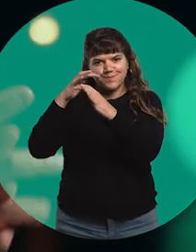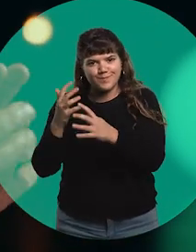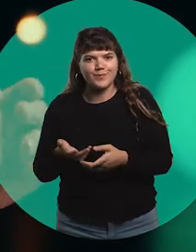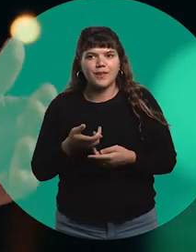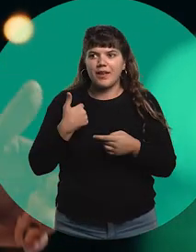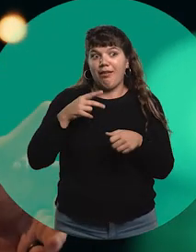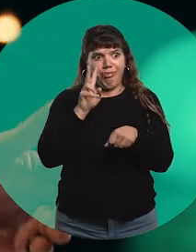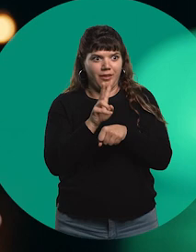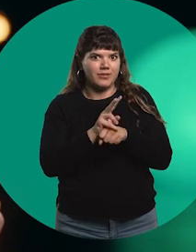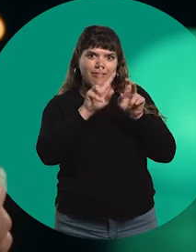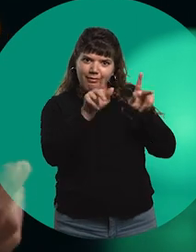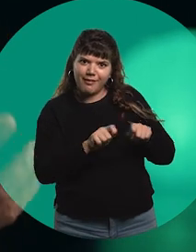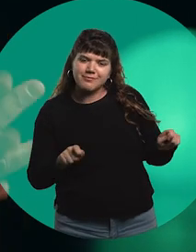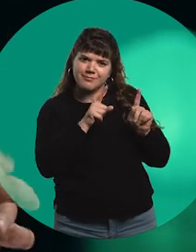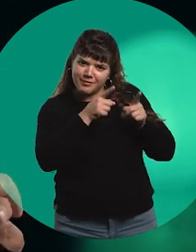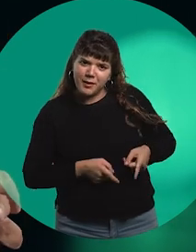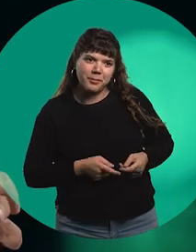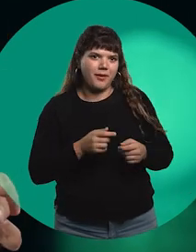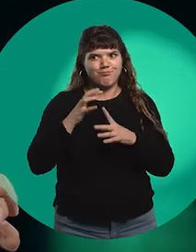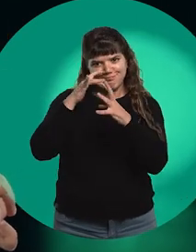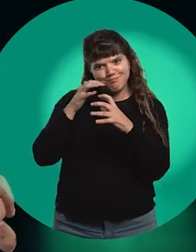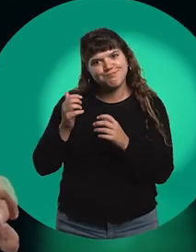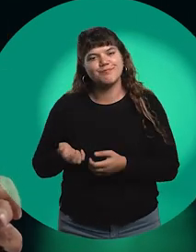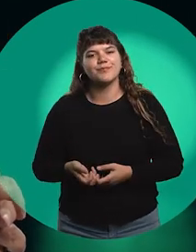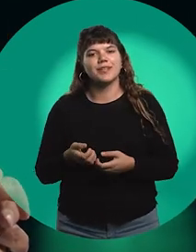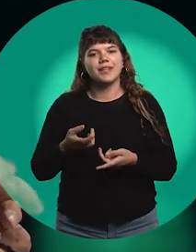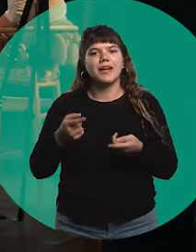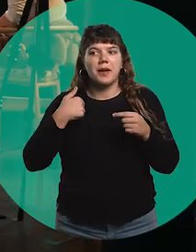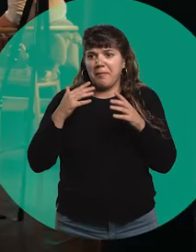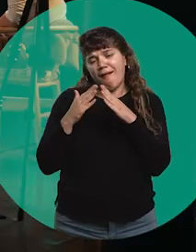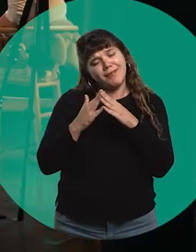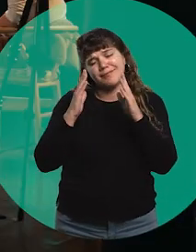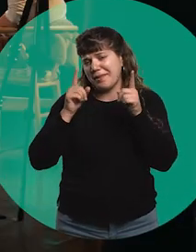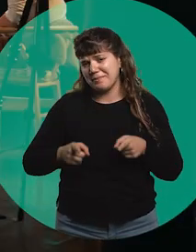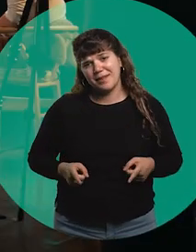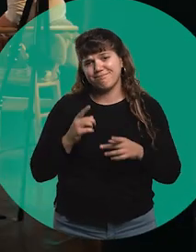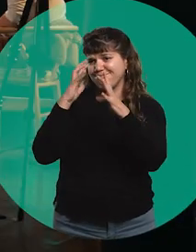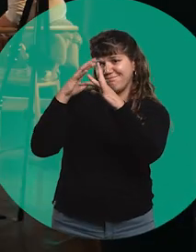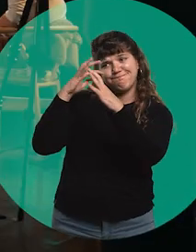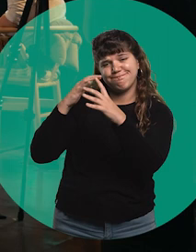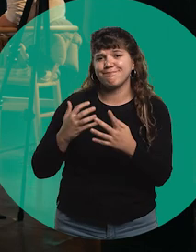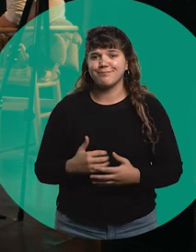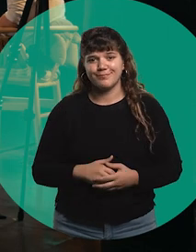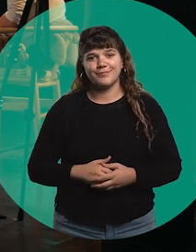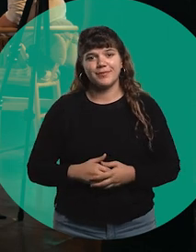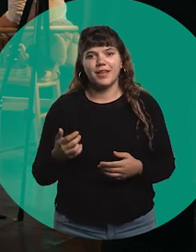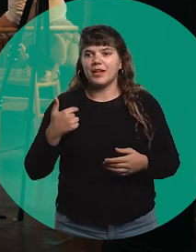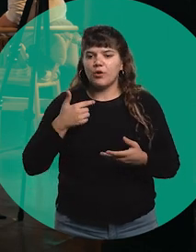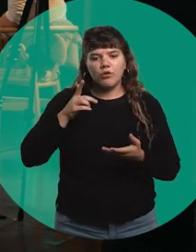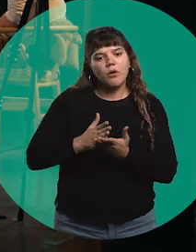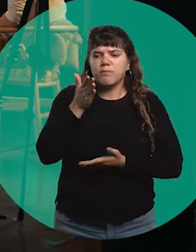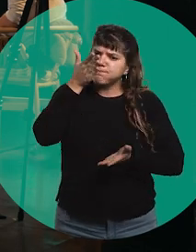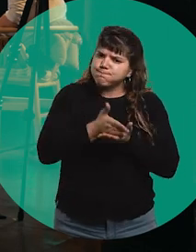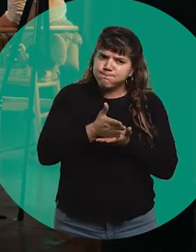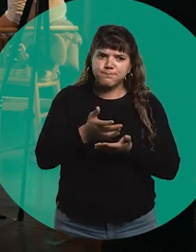Mi defensa de tesis estaba Josefina. Y en casa también suena cada tanto, ¿no? Marco la